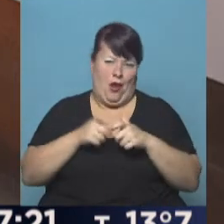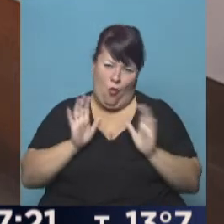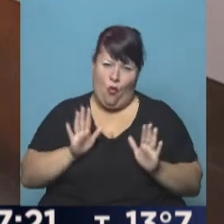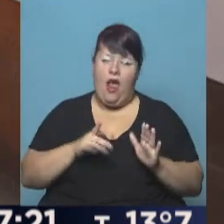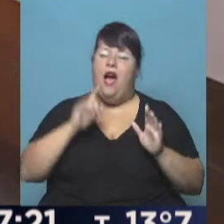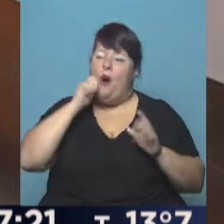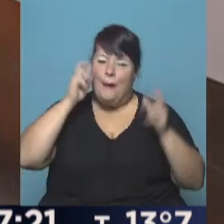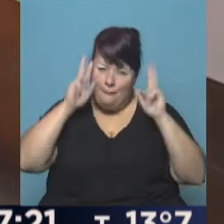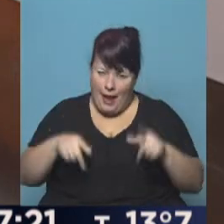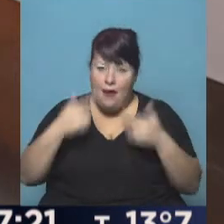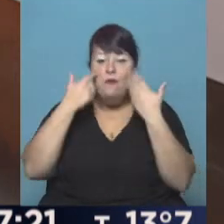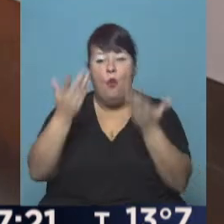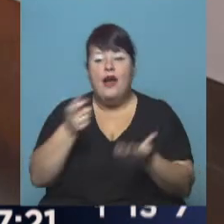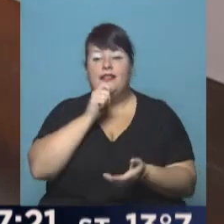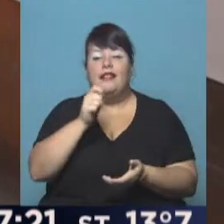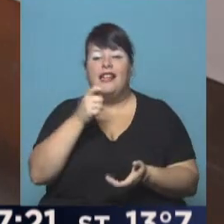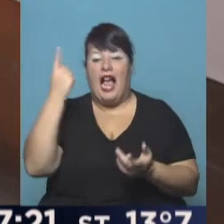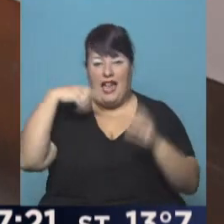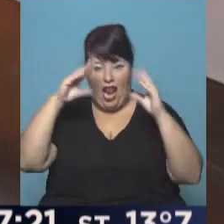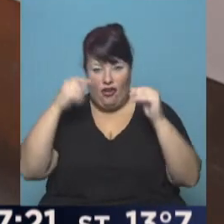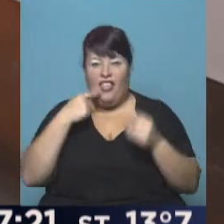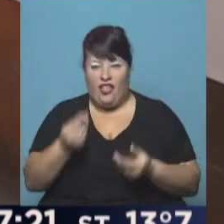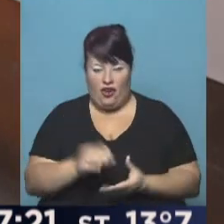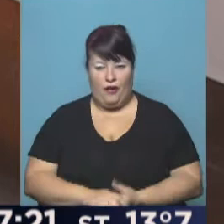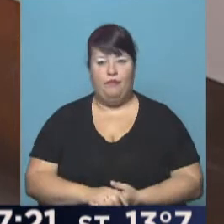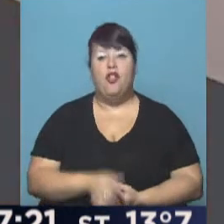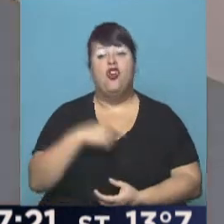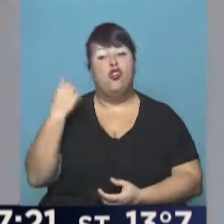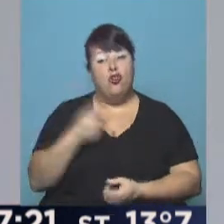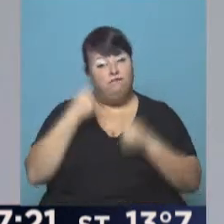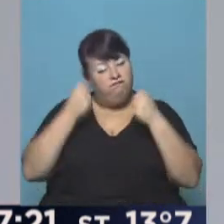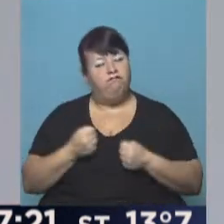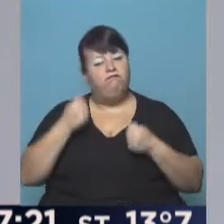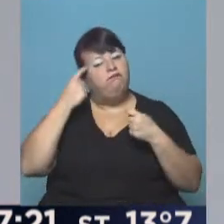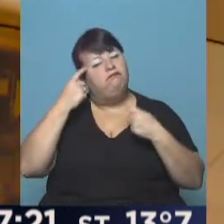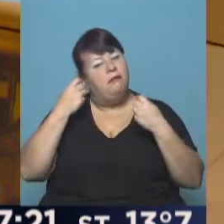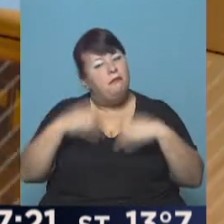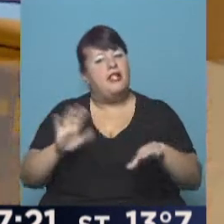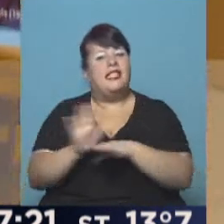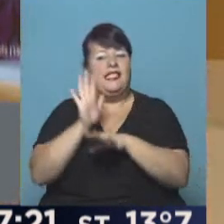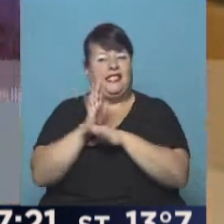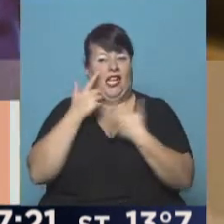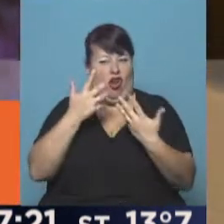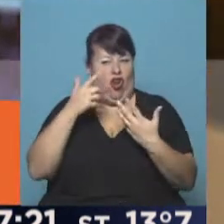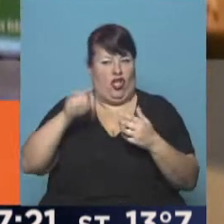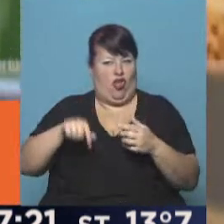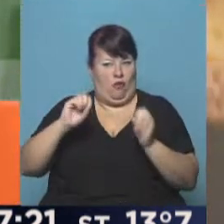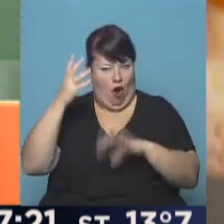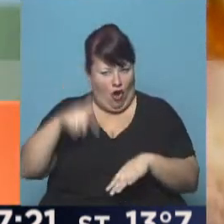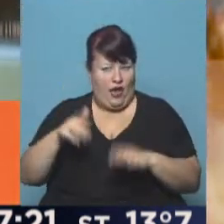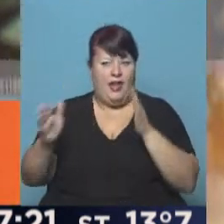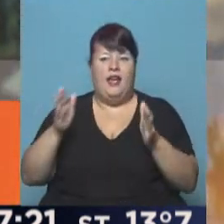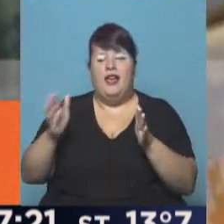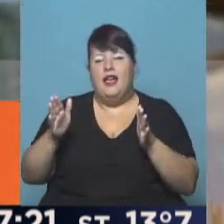buen plan, compartimos con ustedes los testimonios de anoche. Nosotros decidimos empezar por el cine clásico contemporáneo, que va entre